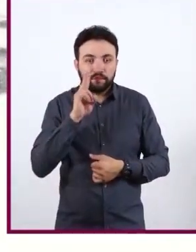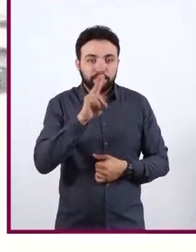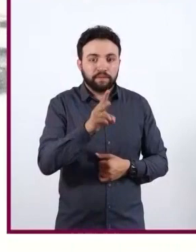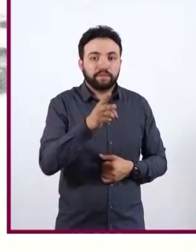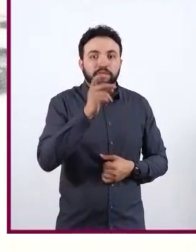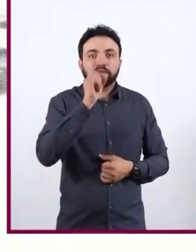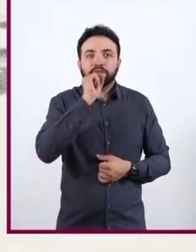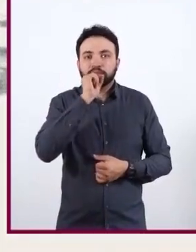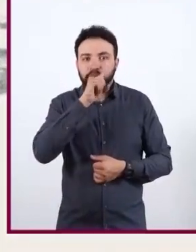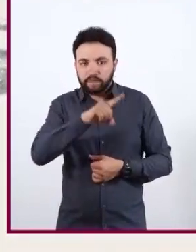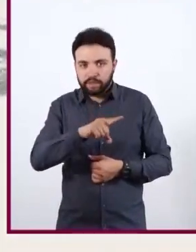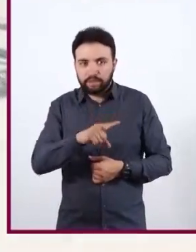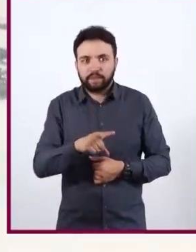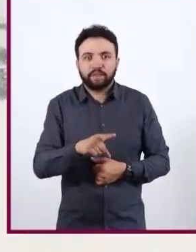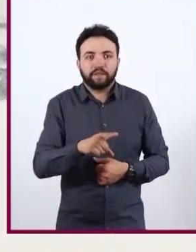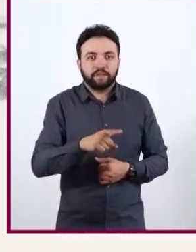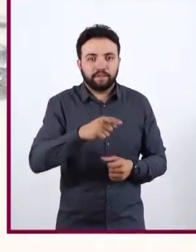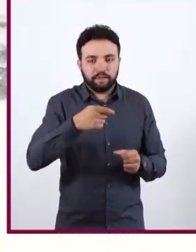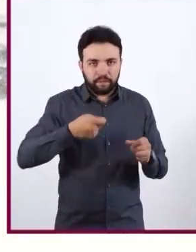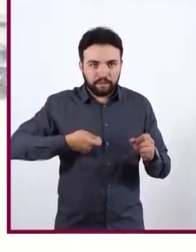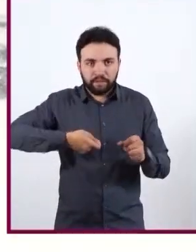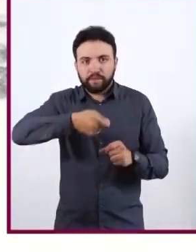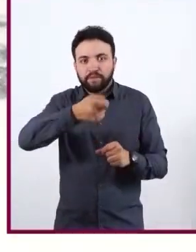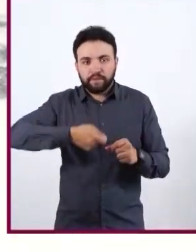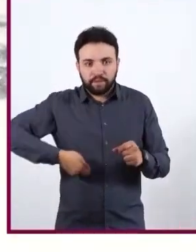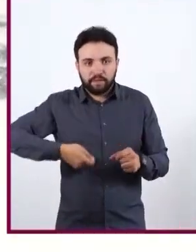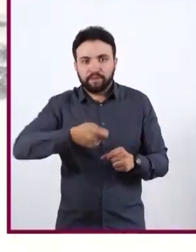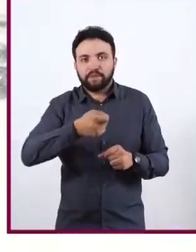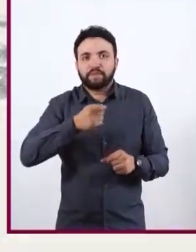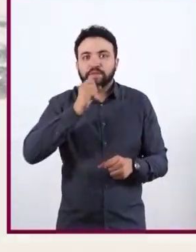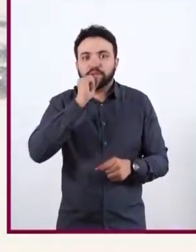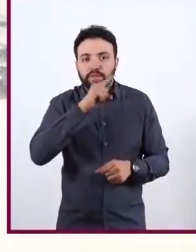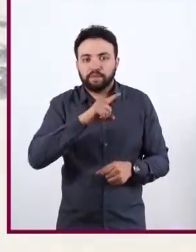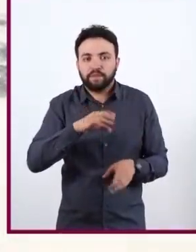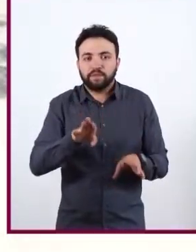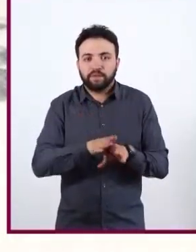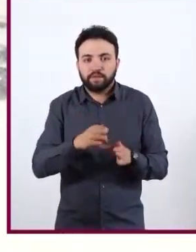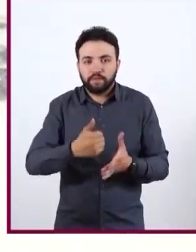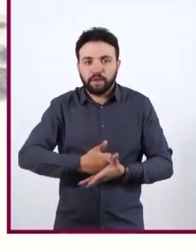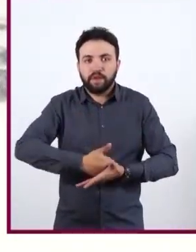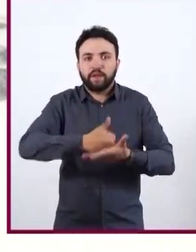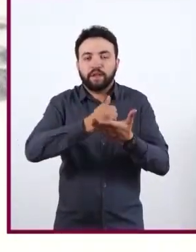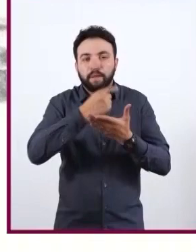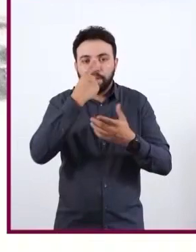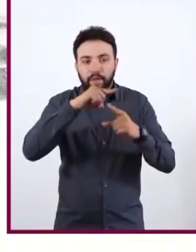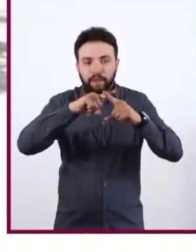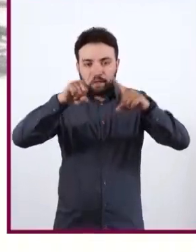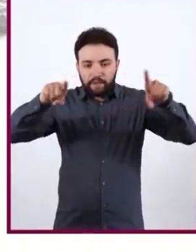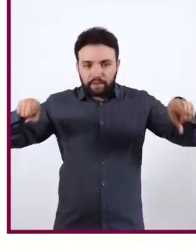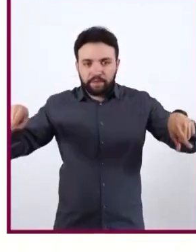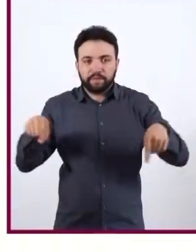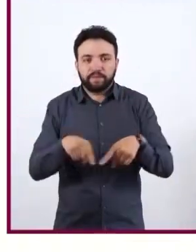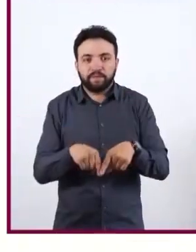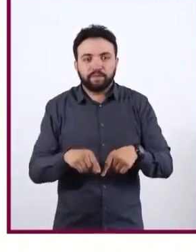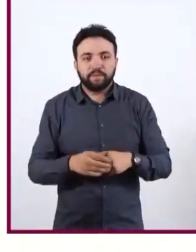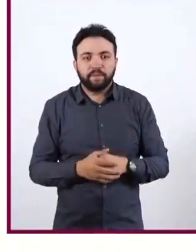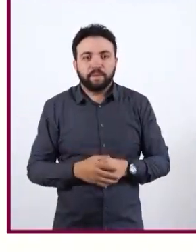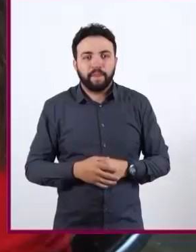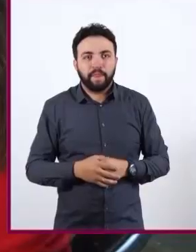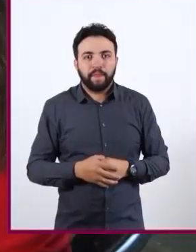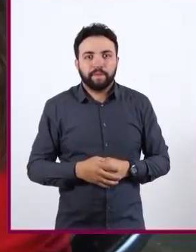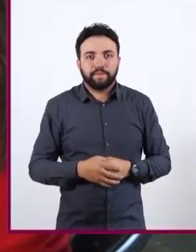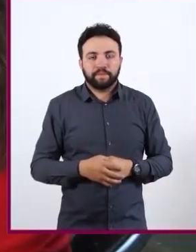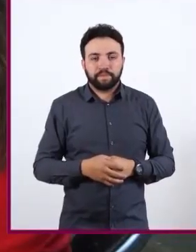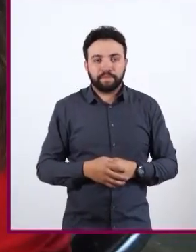¿sí? Entonces también el rodillo se forma parte un poco del cuadro, ¿no?